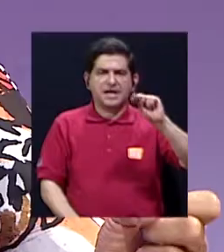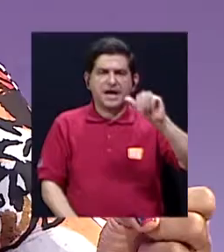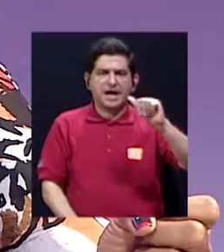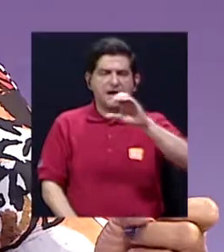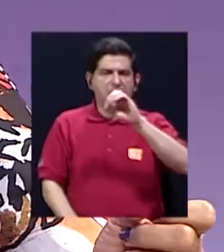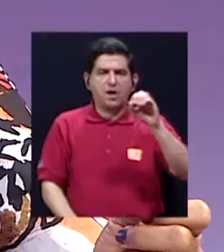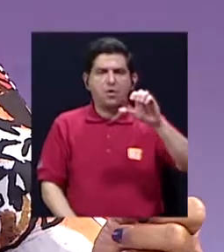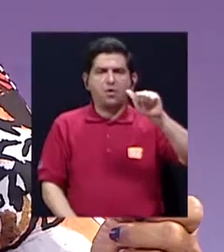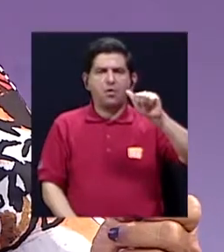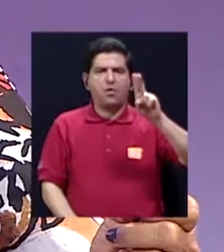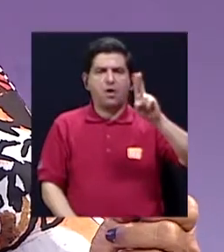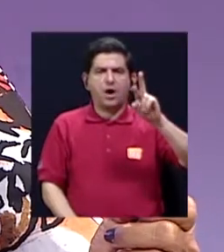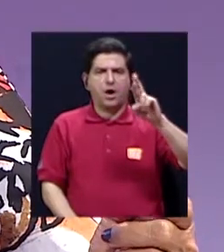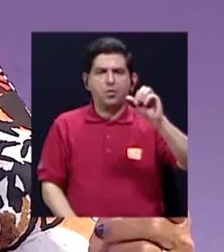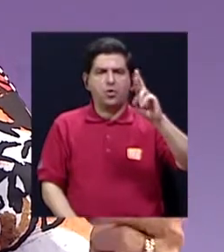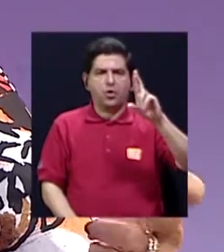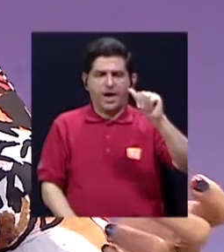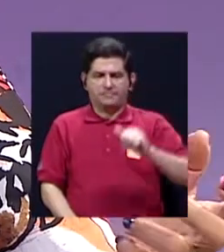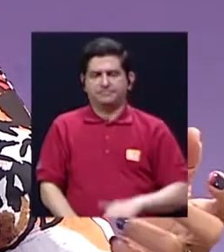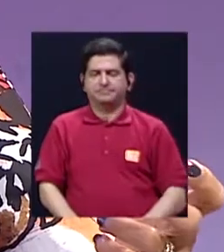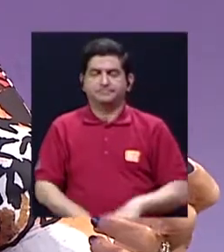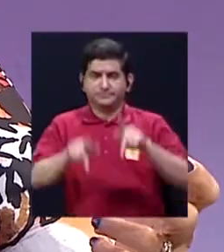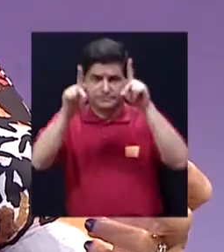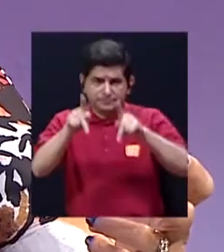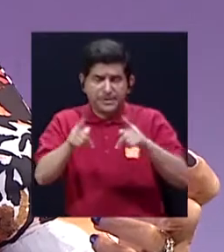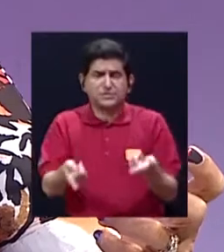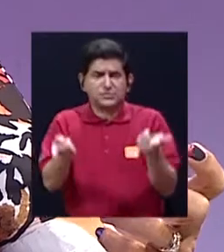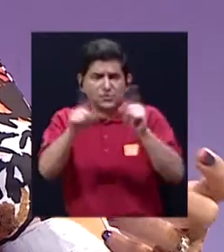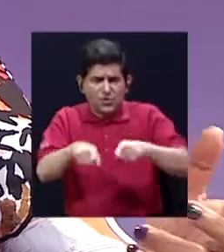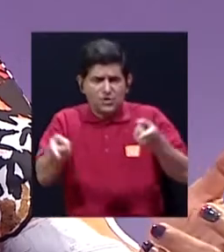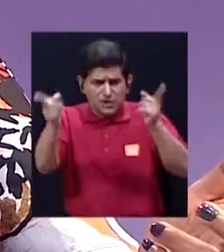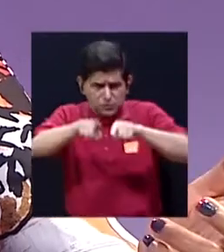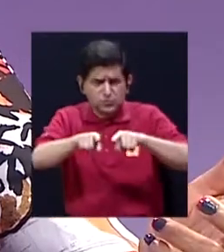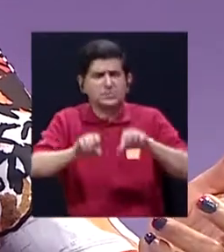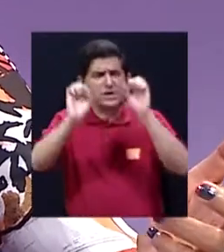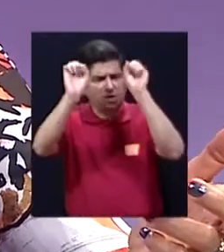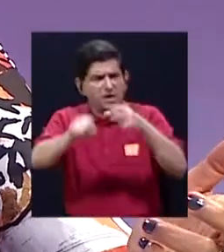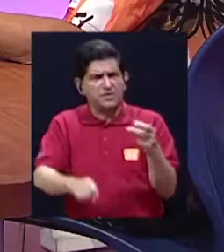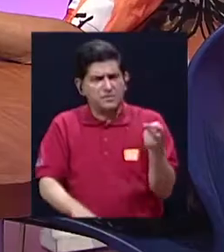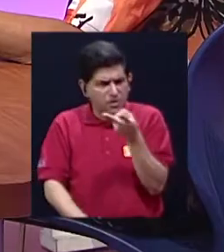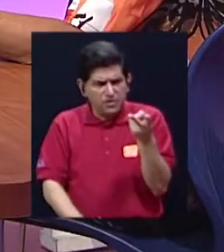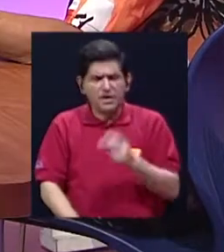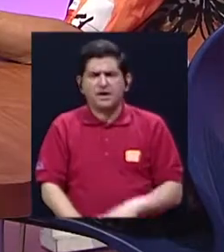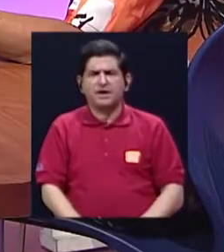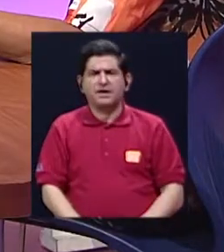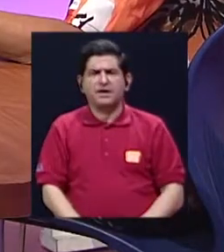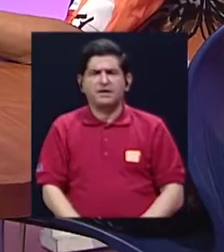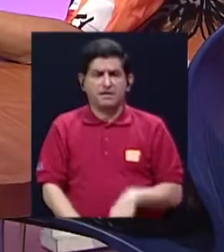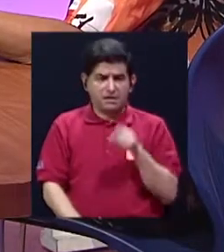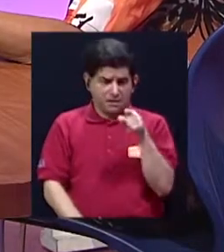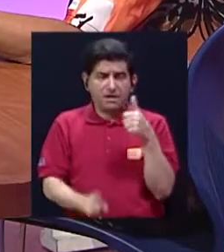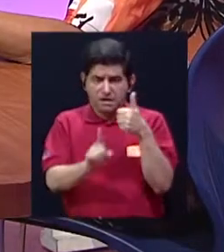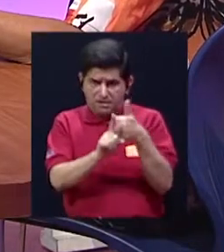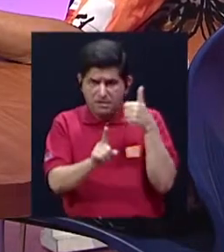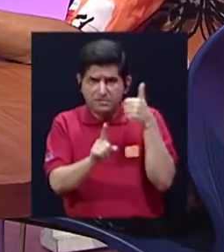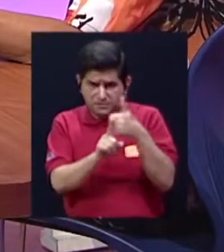Dígame, estas personas que les está ocurriendo esto pueden, bueno, además de poner su